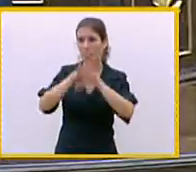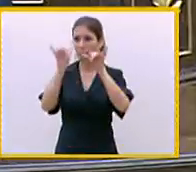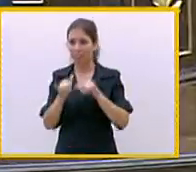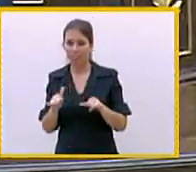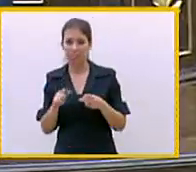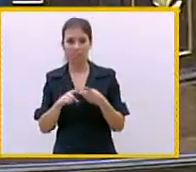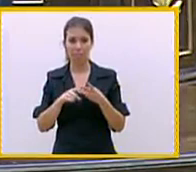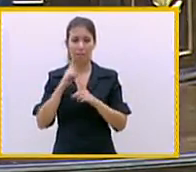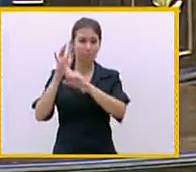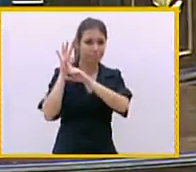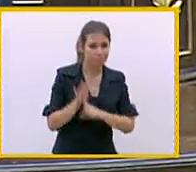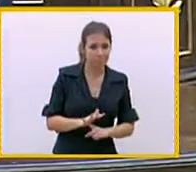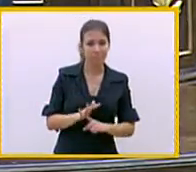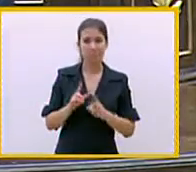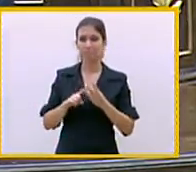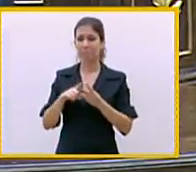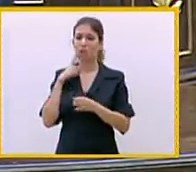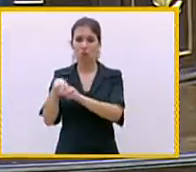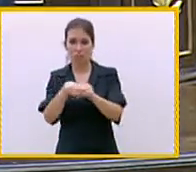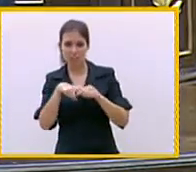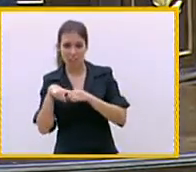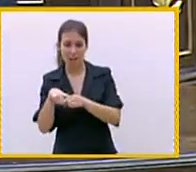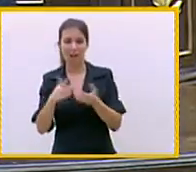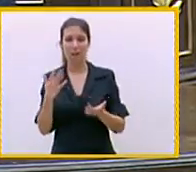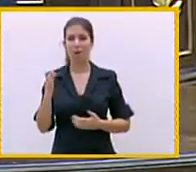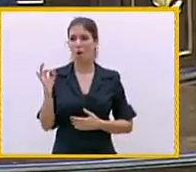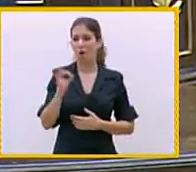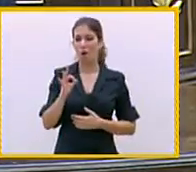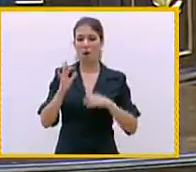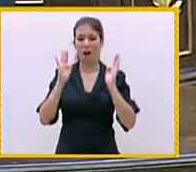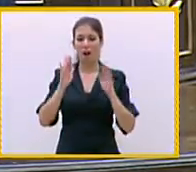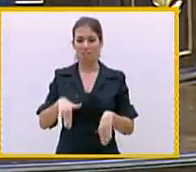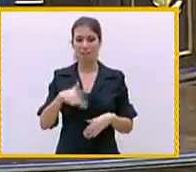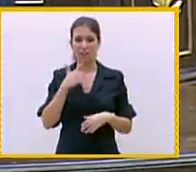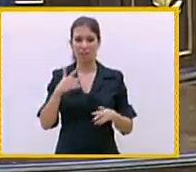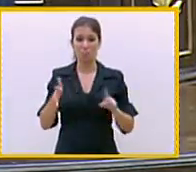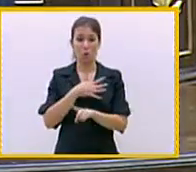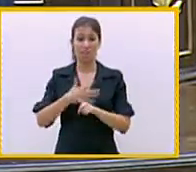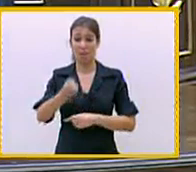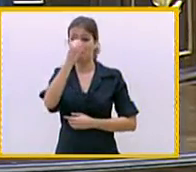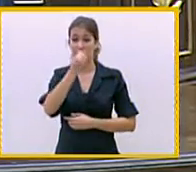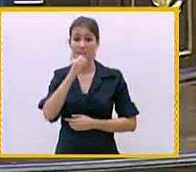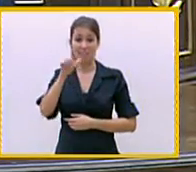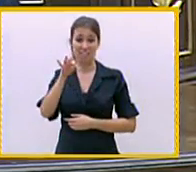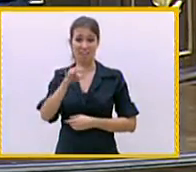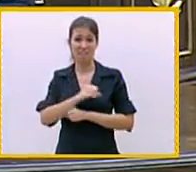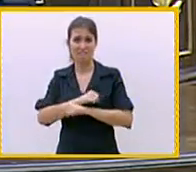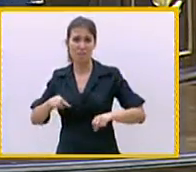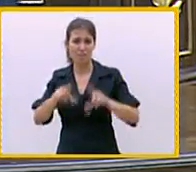la discriminación y la solidaridad, sobre cómo terminar antes con la violencia de ETA. Lo hemos hecho en